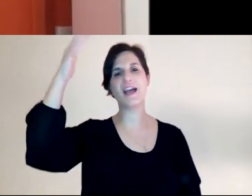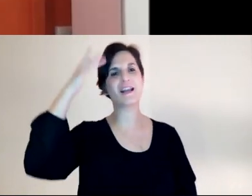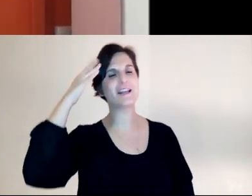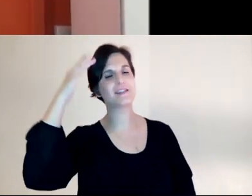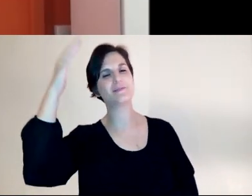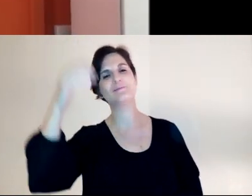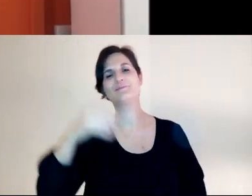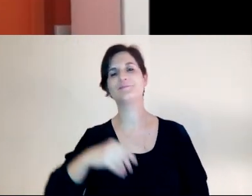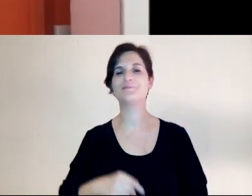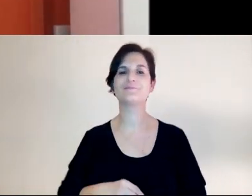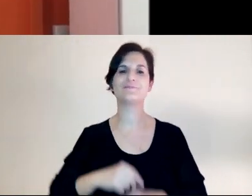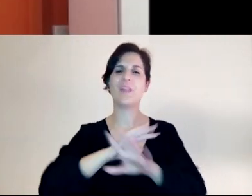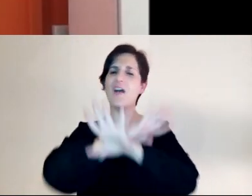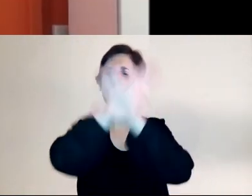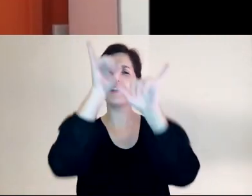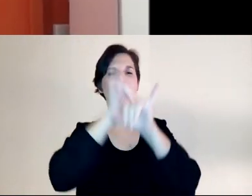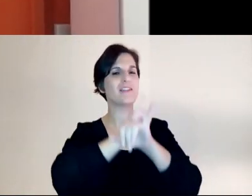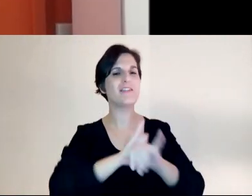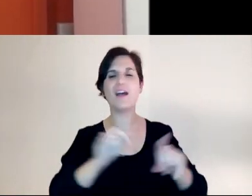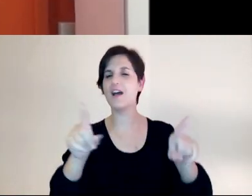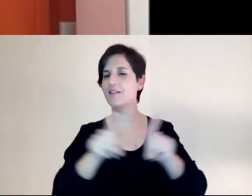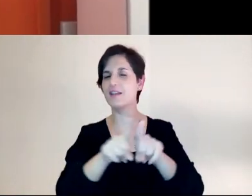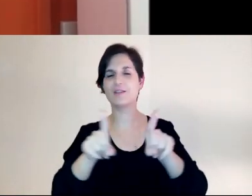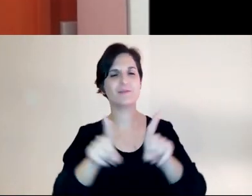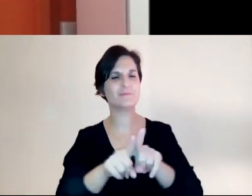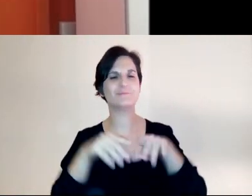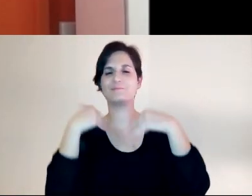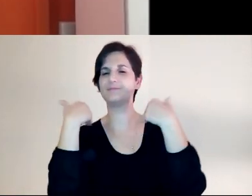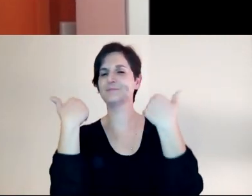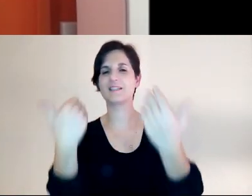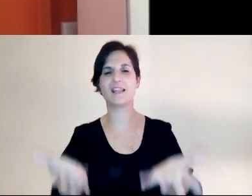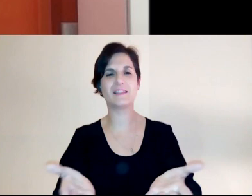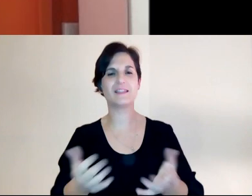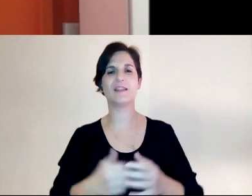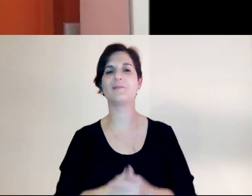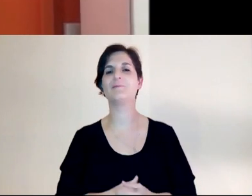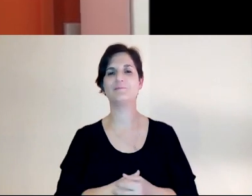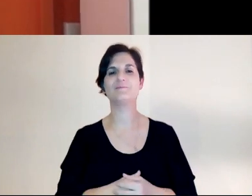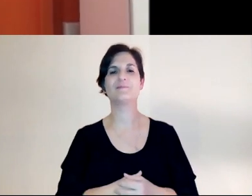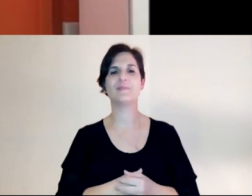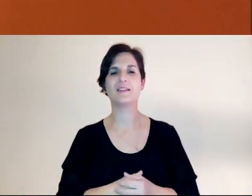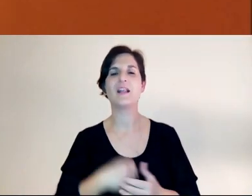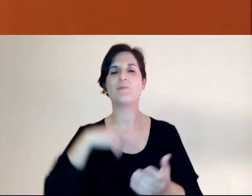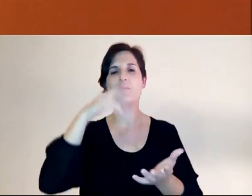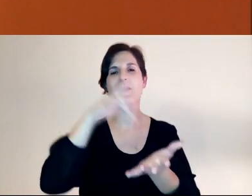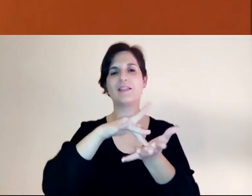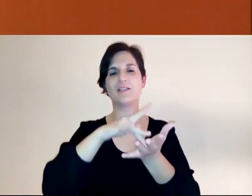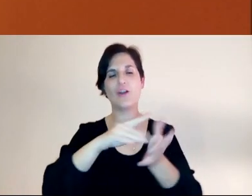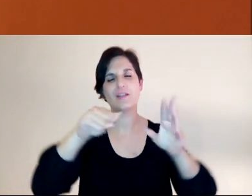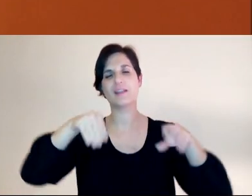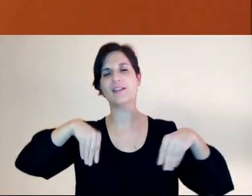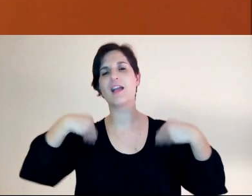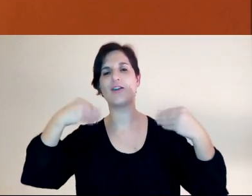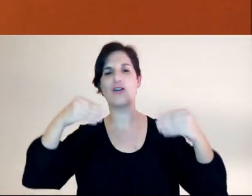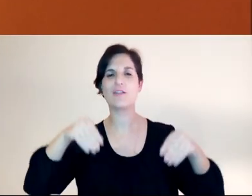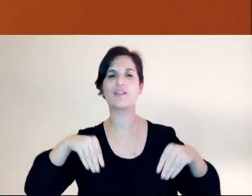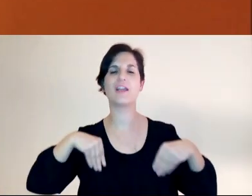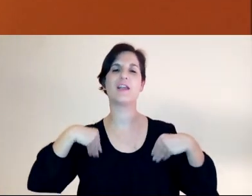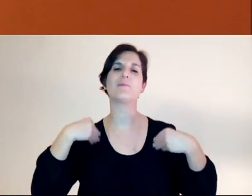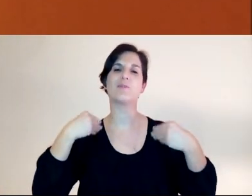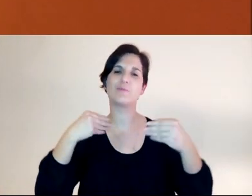quiero desearles siempre felicidad, es un gran presente. Es el momento de